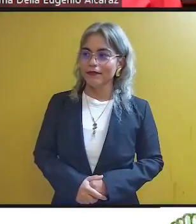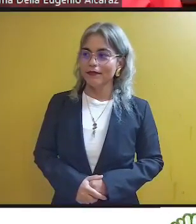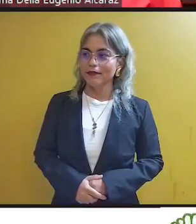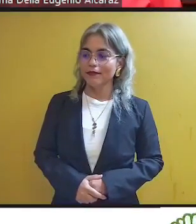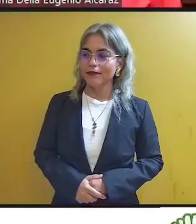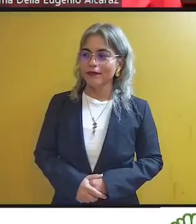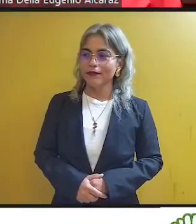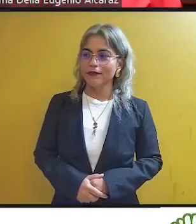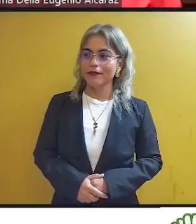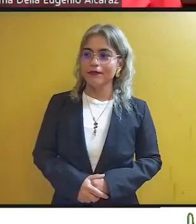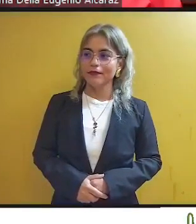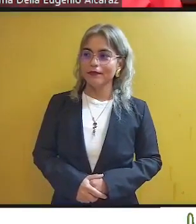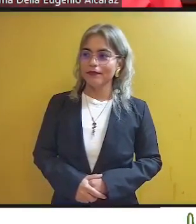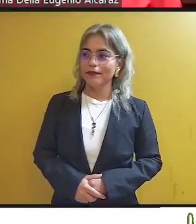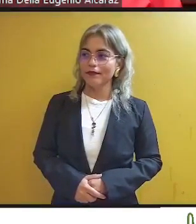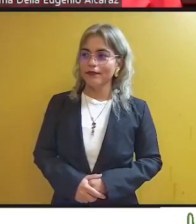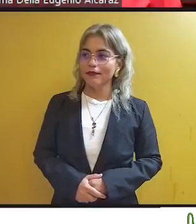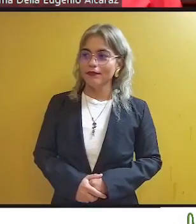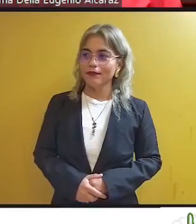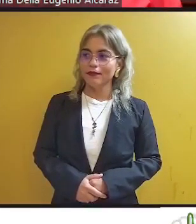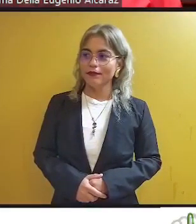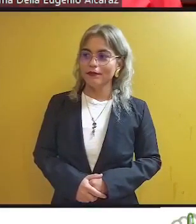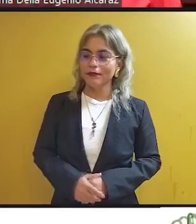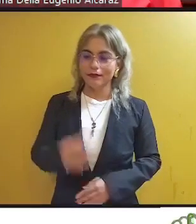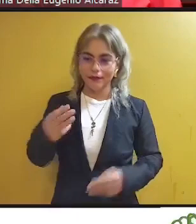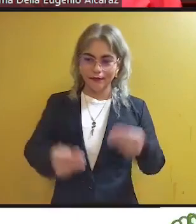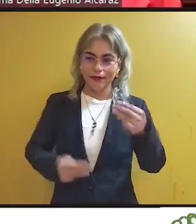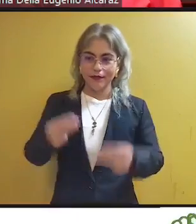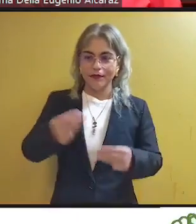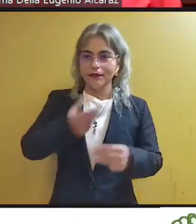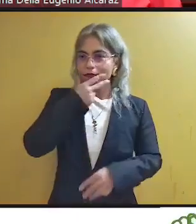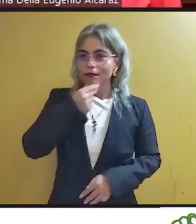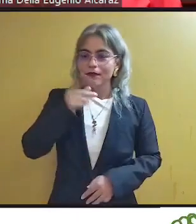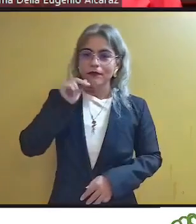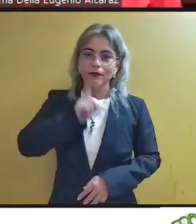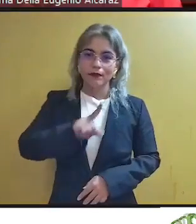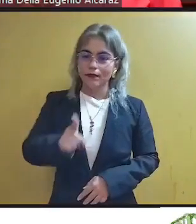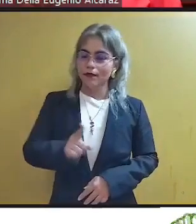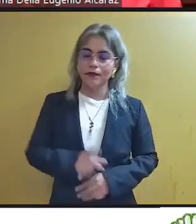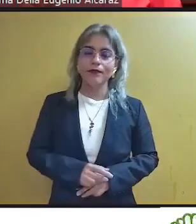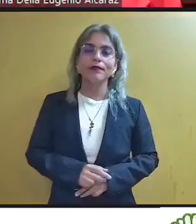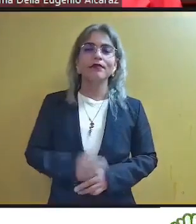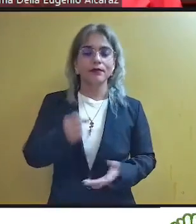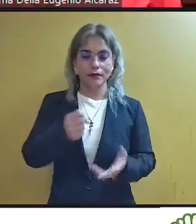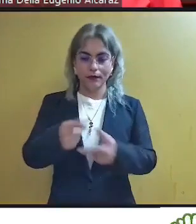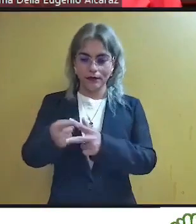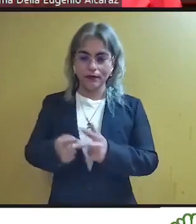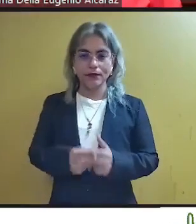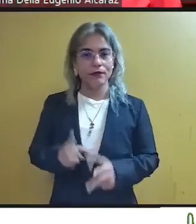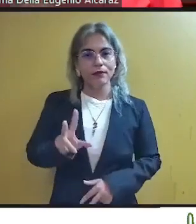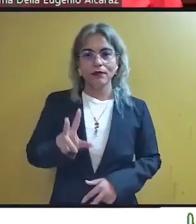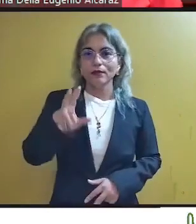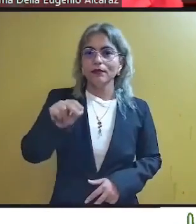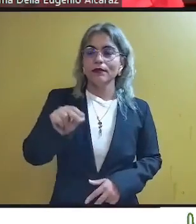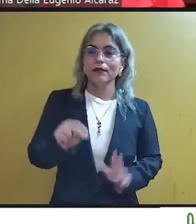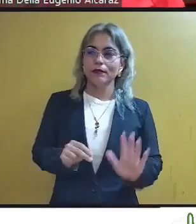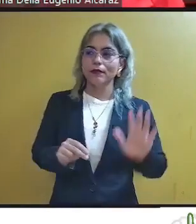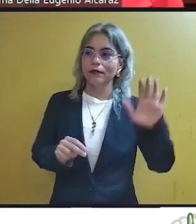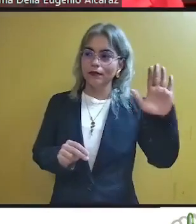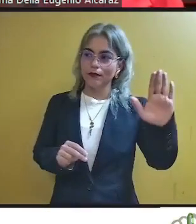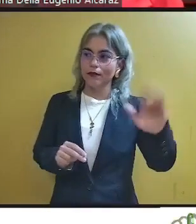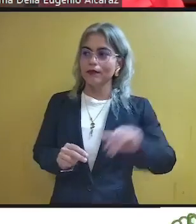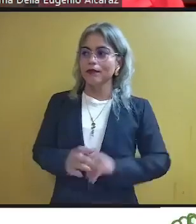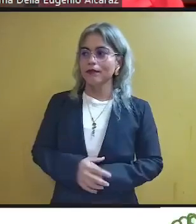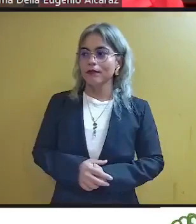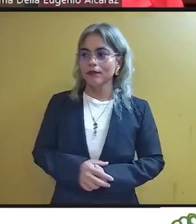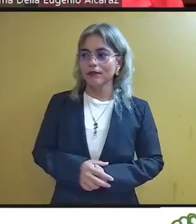Gracias, magistrada. Magistrada presidenta, magistradas, magistrado, del proyecto de resolución fue rechazado por mayoría de votos, con los votos en contra del magistrado José